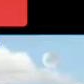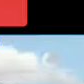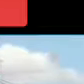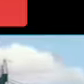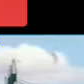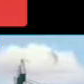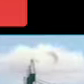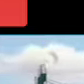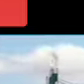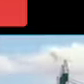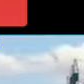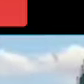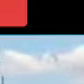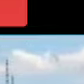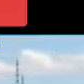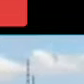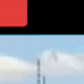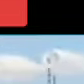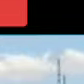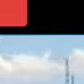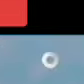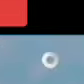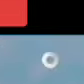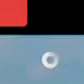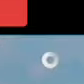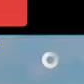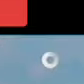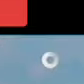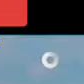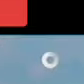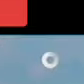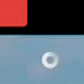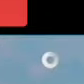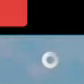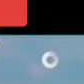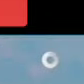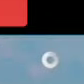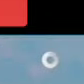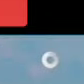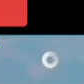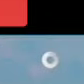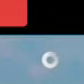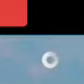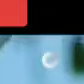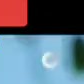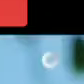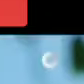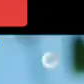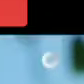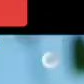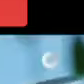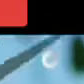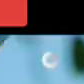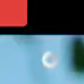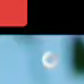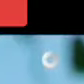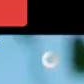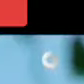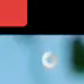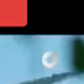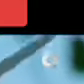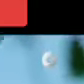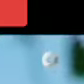obras en las comunidades y contratar a familiares de los ejidatarios firmantes. El gobierno de